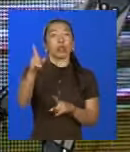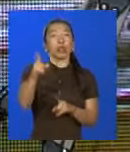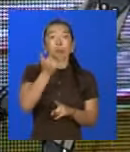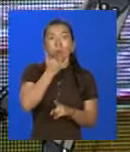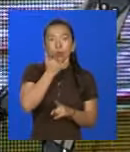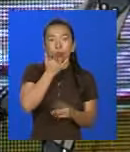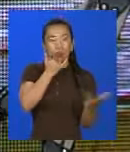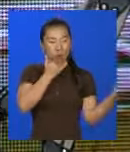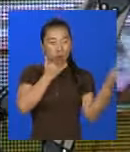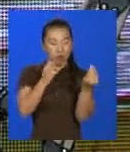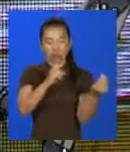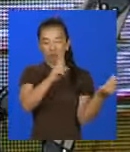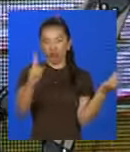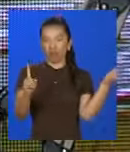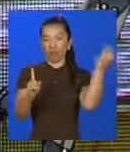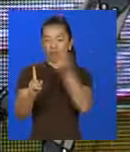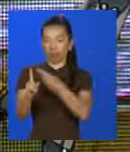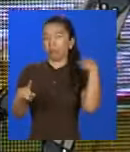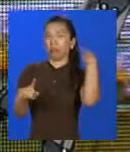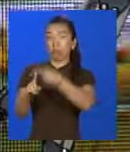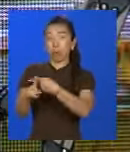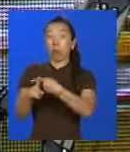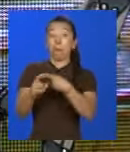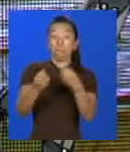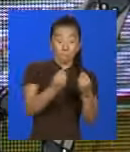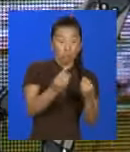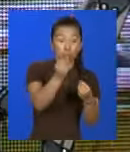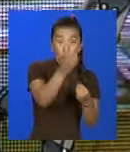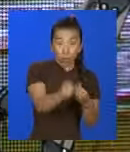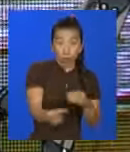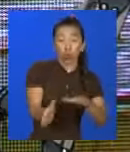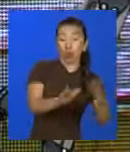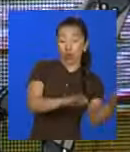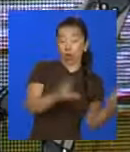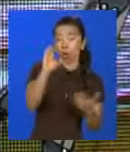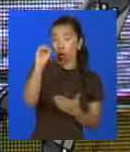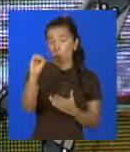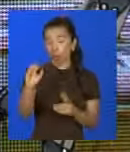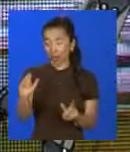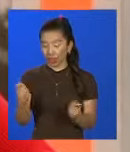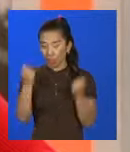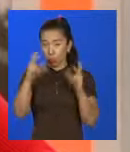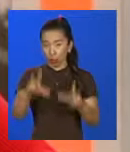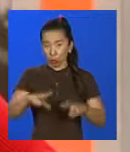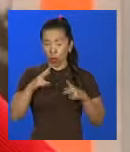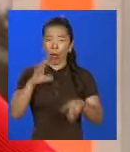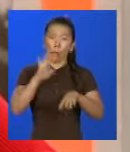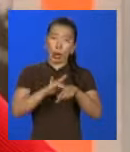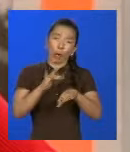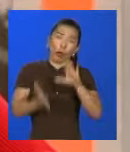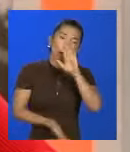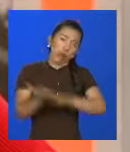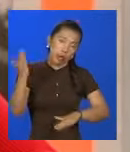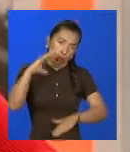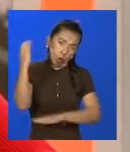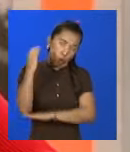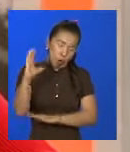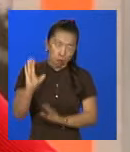terrible que terminó por matar a mucha gente y por exiliar a gente como Omar, que logró salvar la vida. En estas 10 entrevistas que hicieron